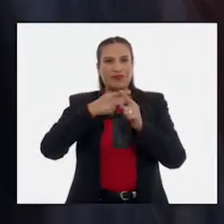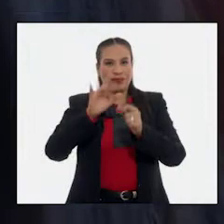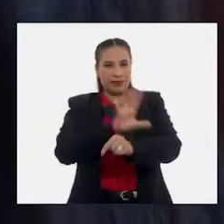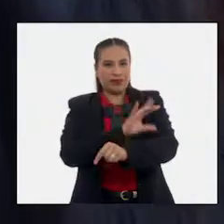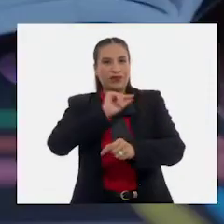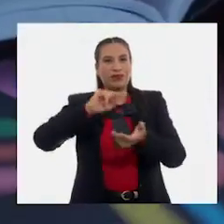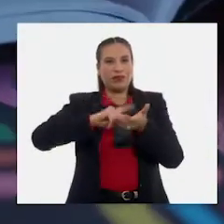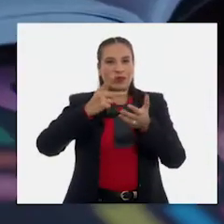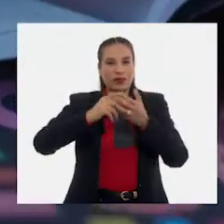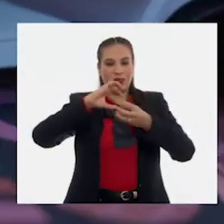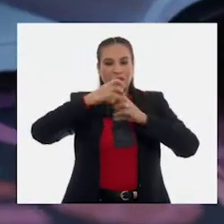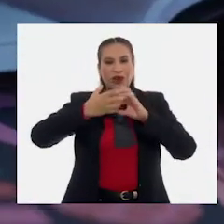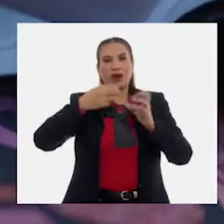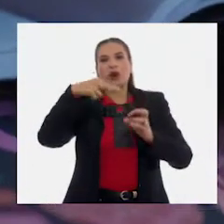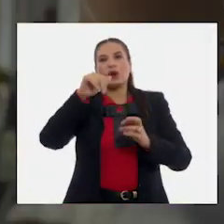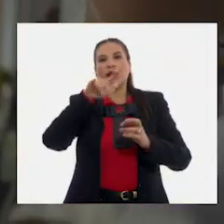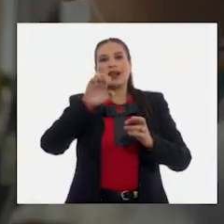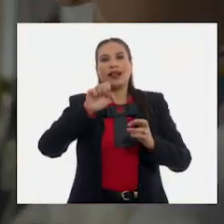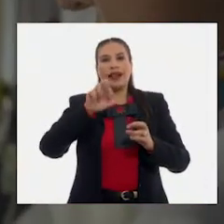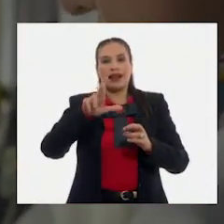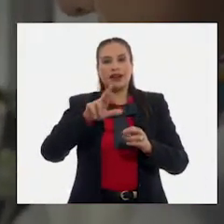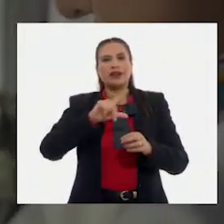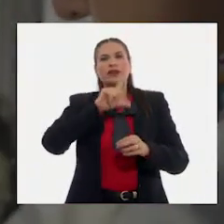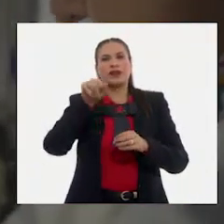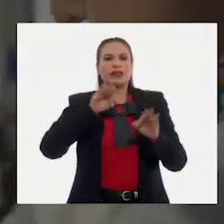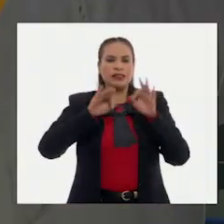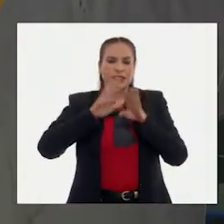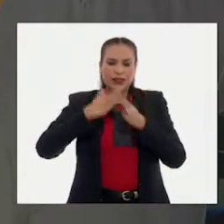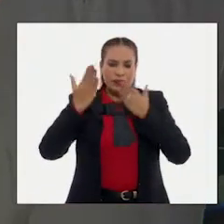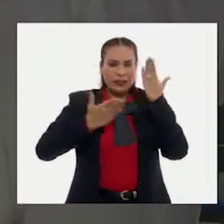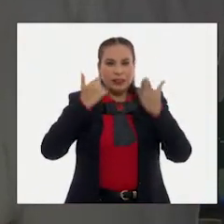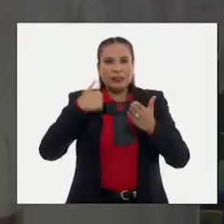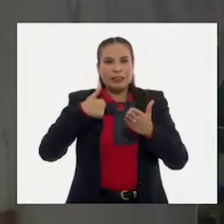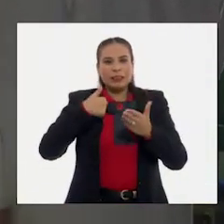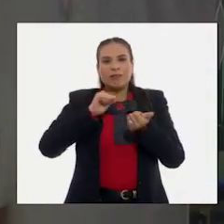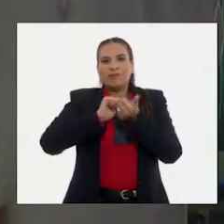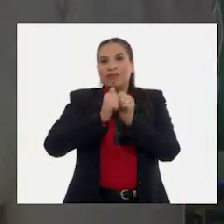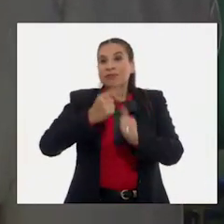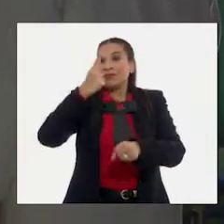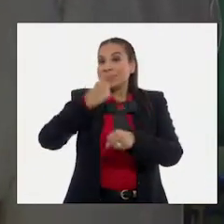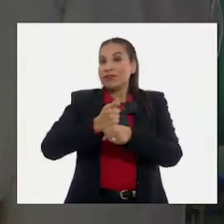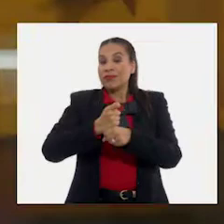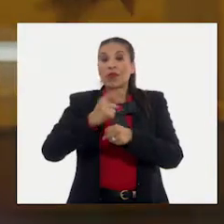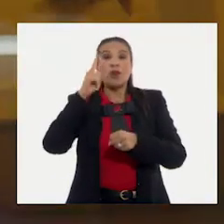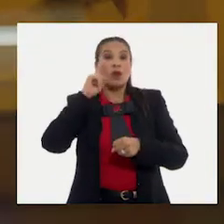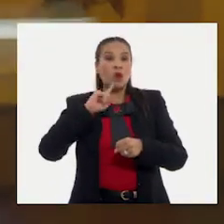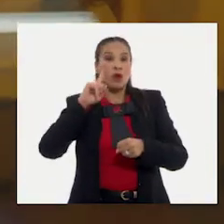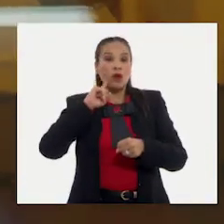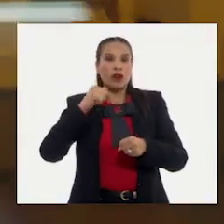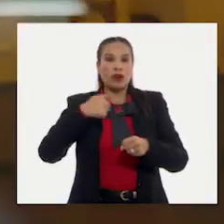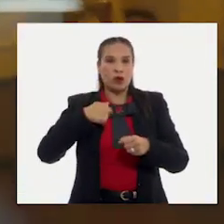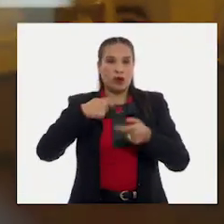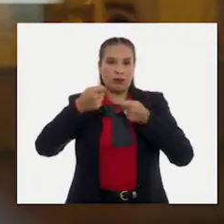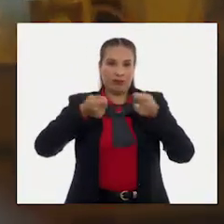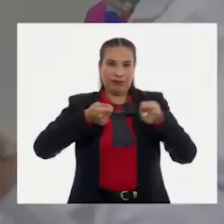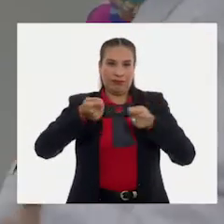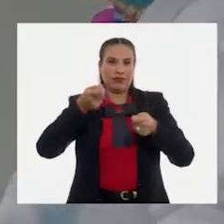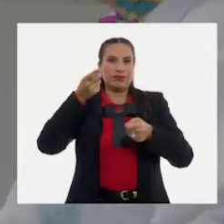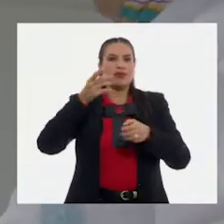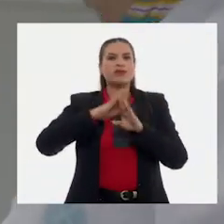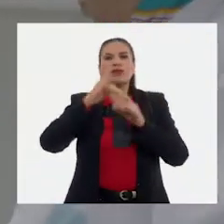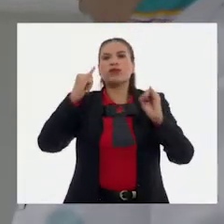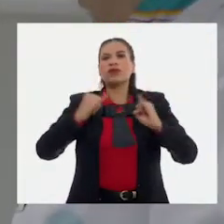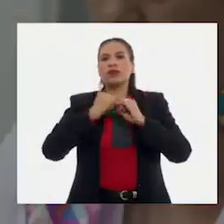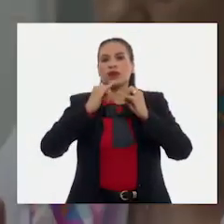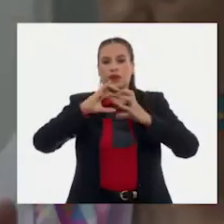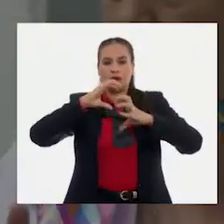después ingeniería nuclear. Todo ese trabajo y estudio me hicieron ser la primera mujer en dirigir uno de los